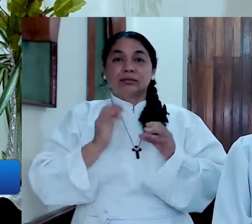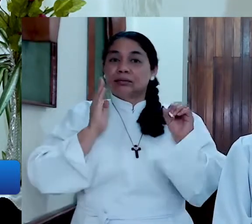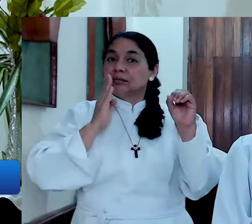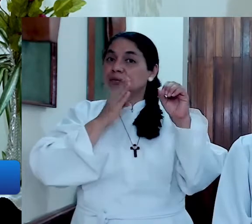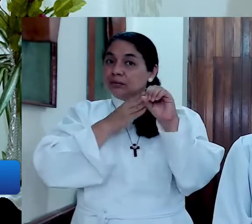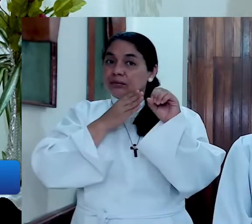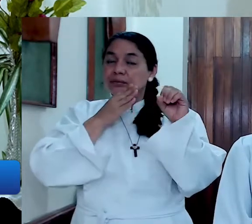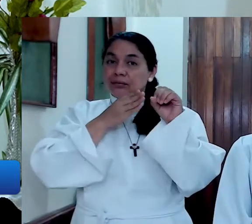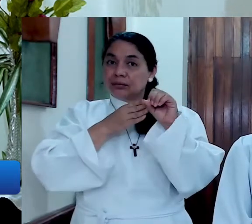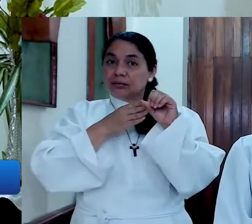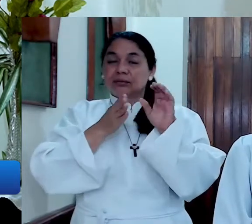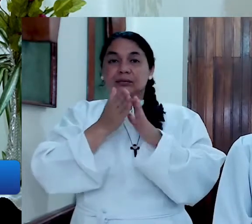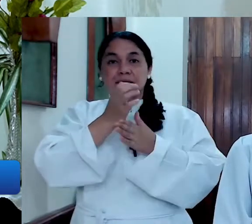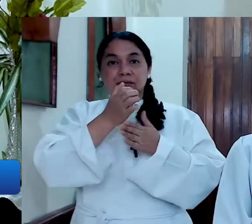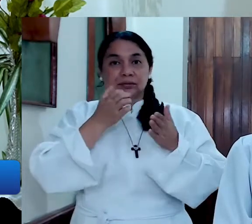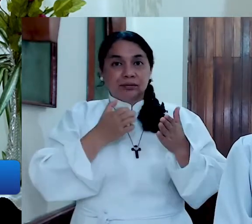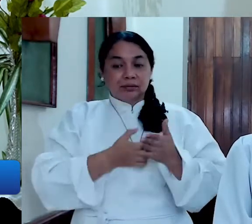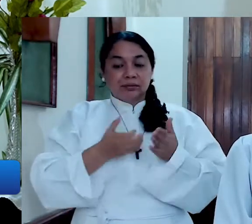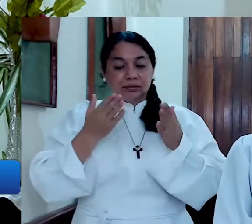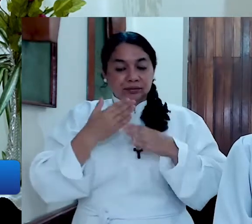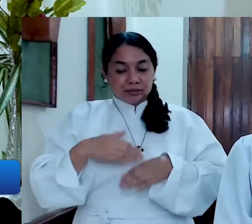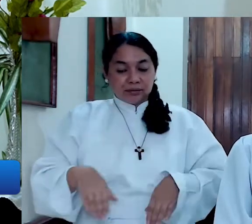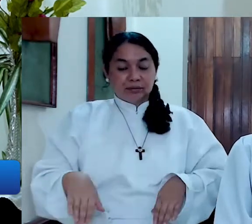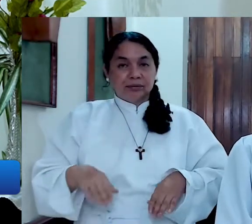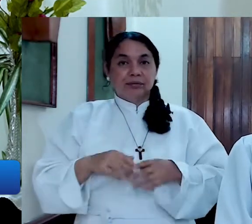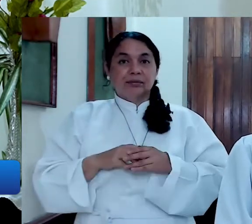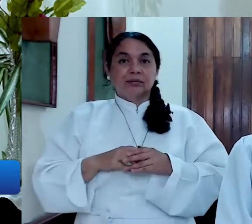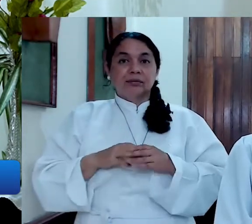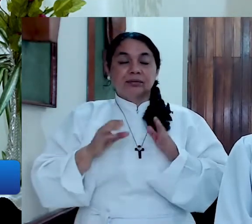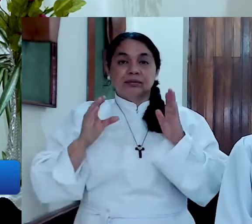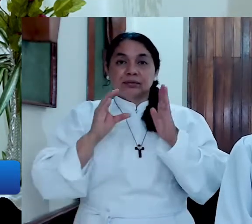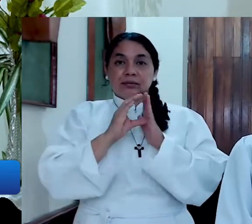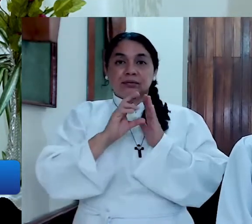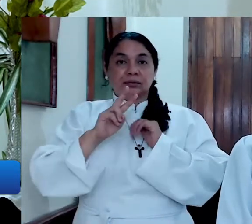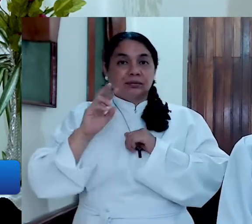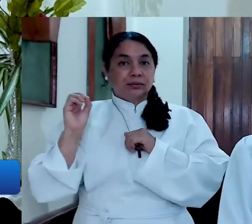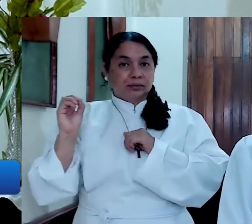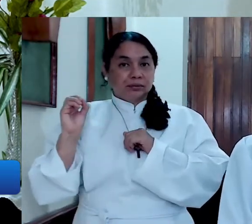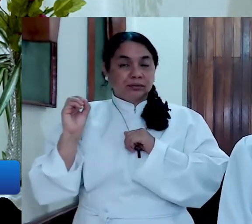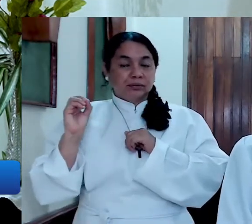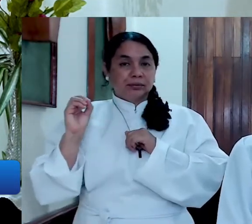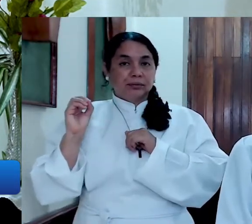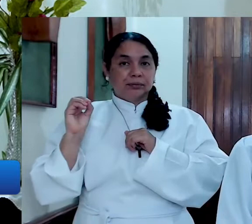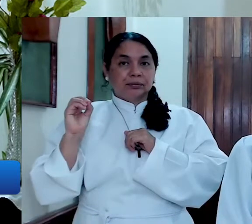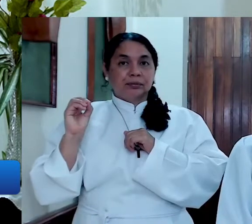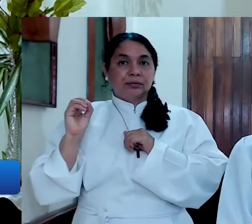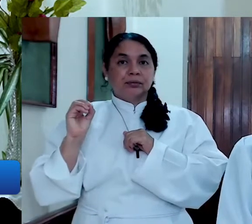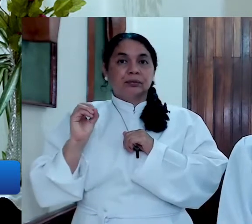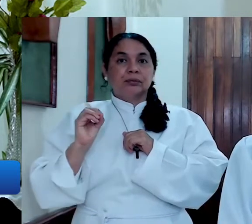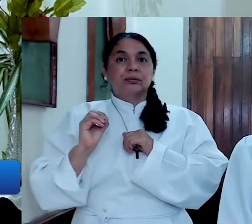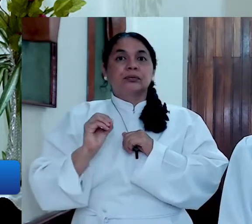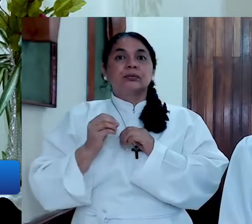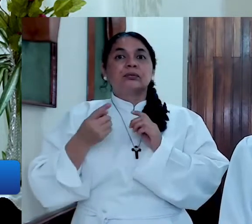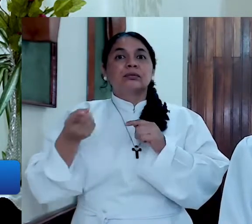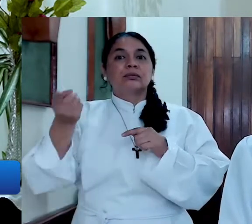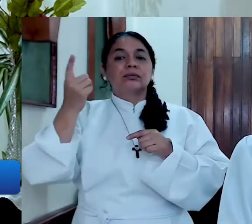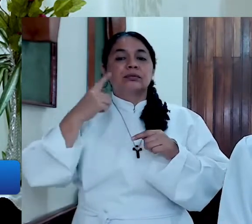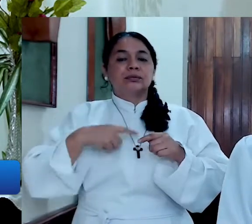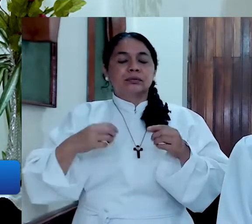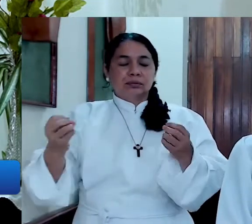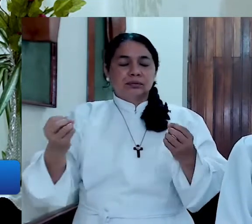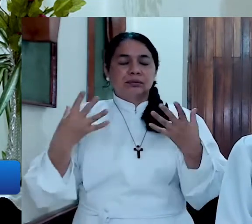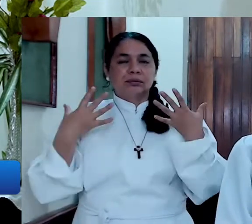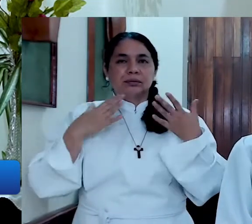objetivo del evangelio está al final, en el capítulo 20, pero es el que viene a iluminar todos los